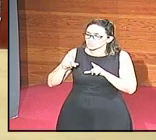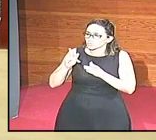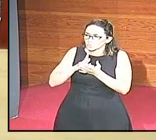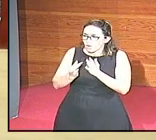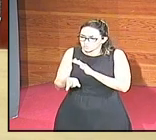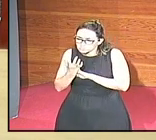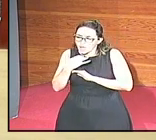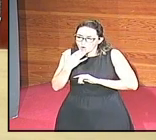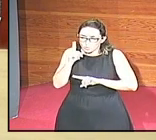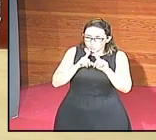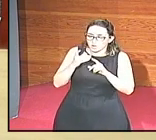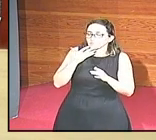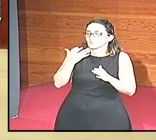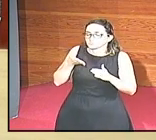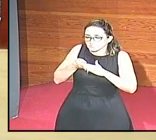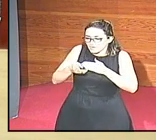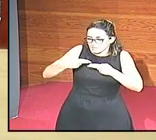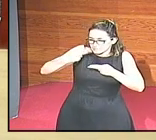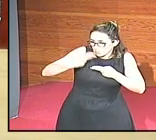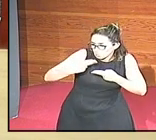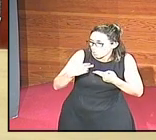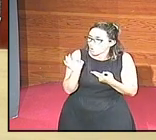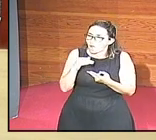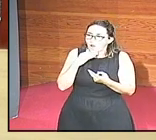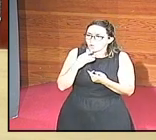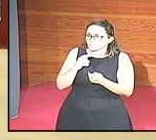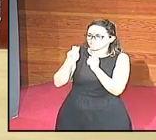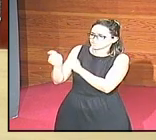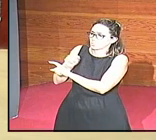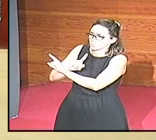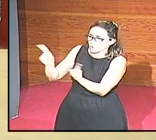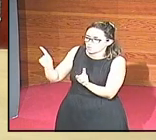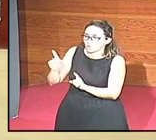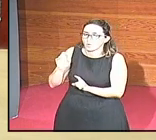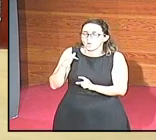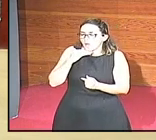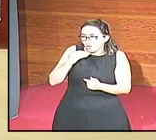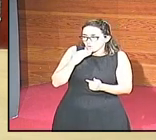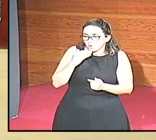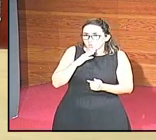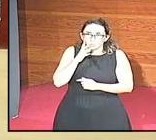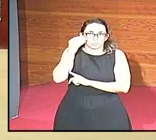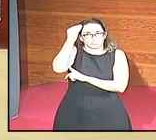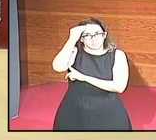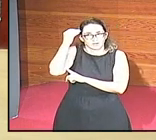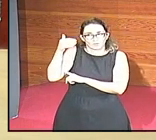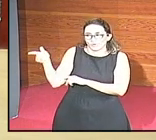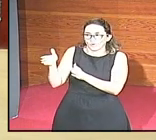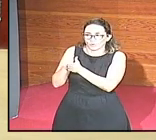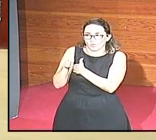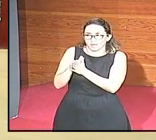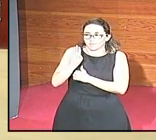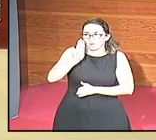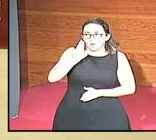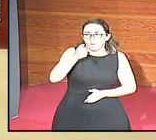tanto en checkpoints como en prohibiciones que te hayan puesto por ambas partes? Y en esto estoy pensando en tu compañero Pablo